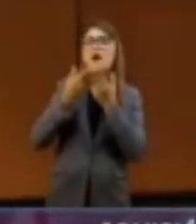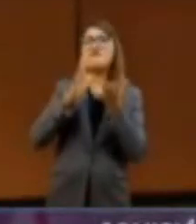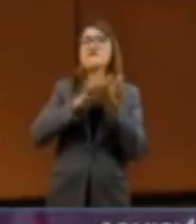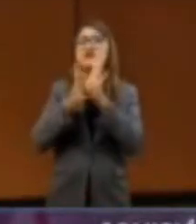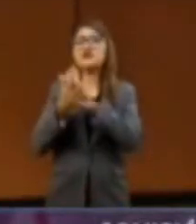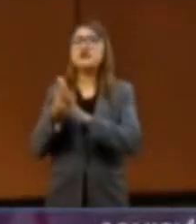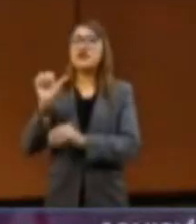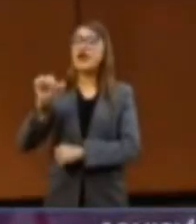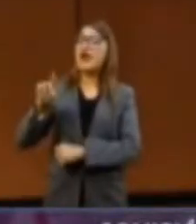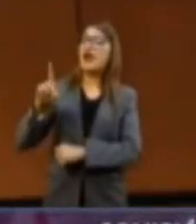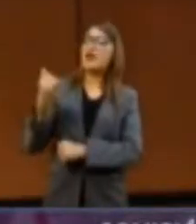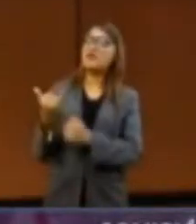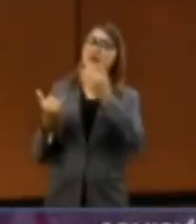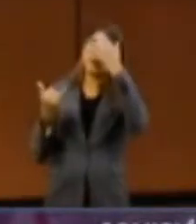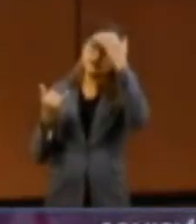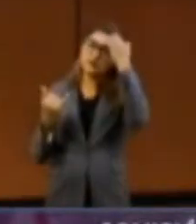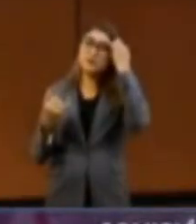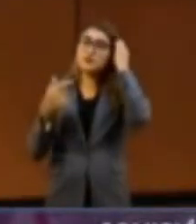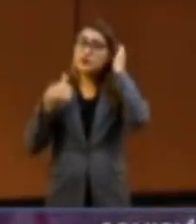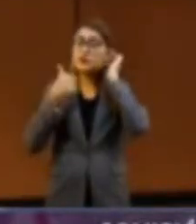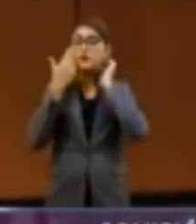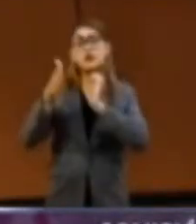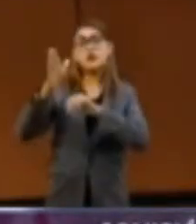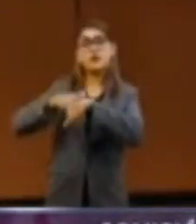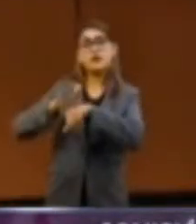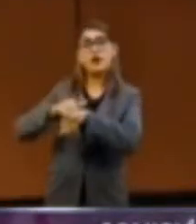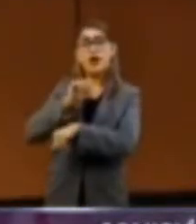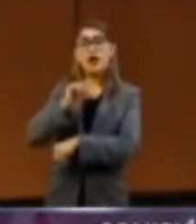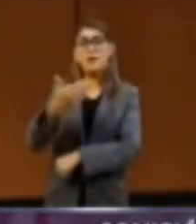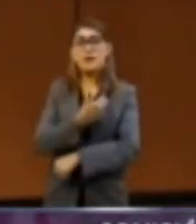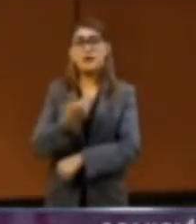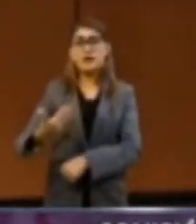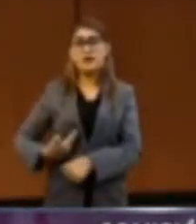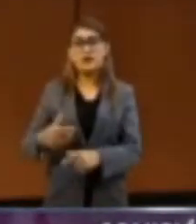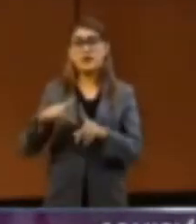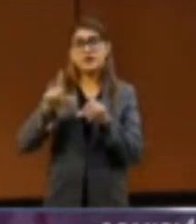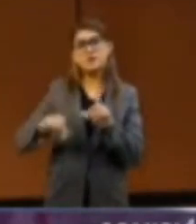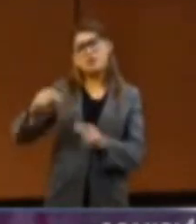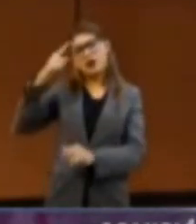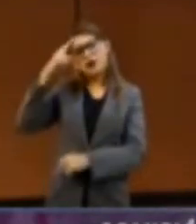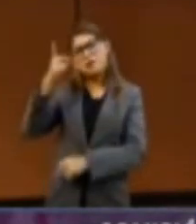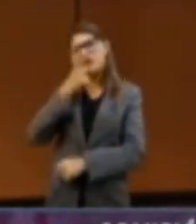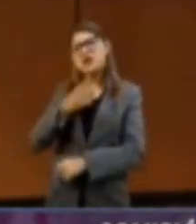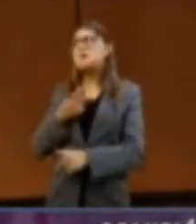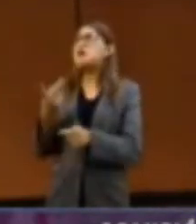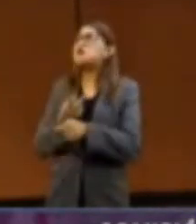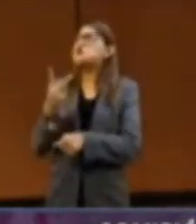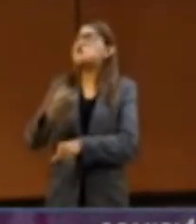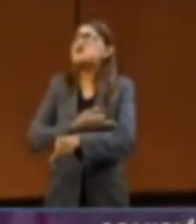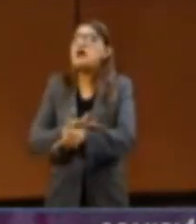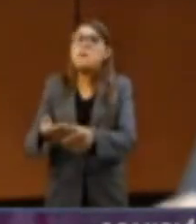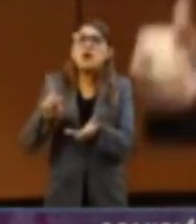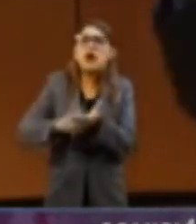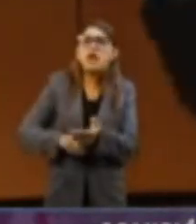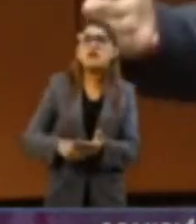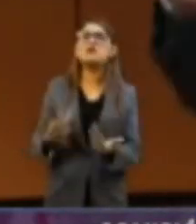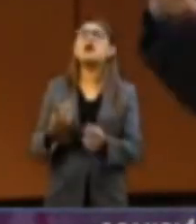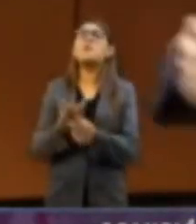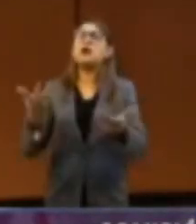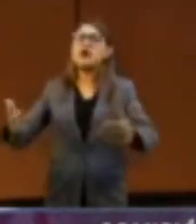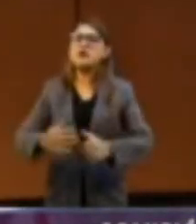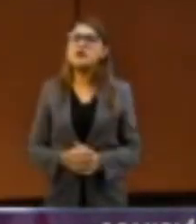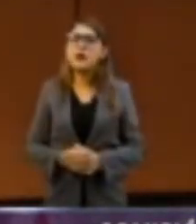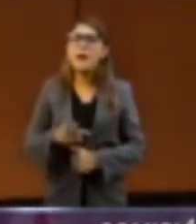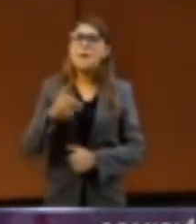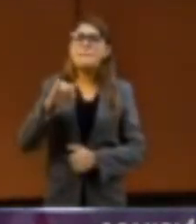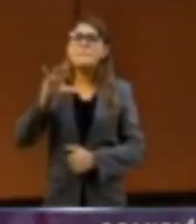Quiero hacer un llamado al presidente de la República para que haga un ejercicio para que nos diga qué está pasando con su familia. Esto ya no es normal. Pío y